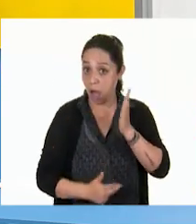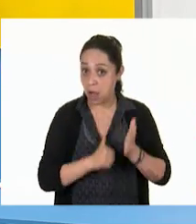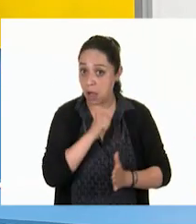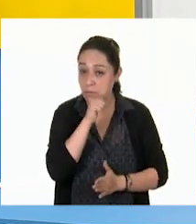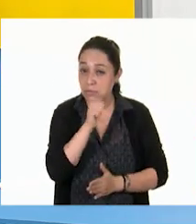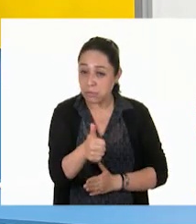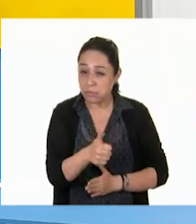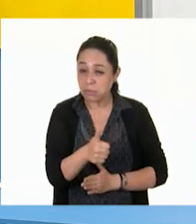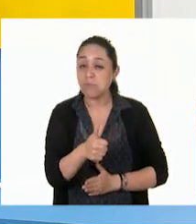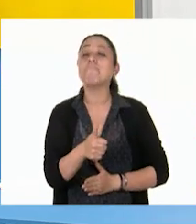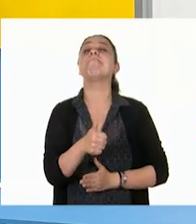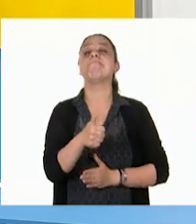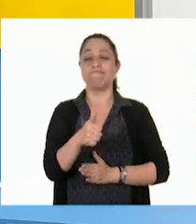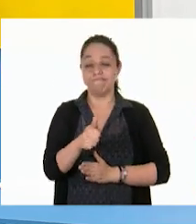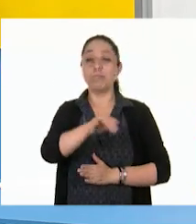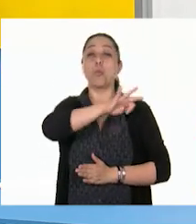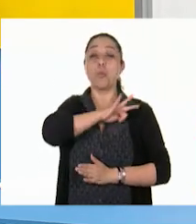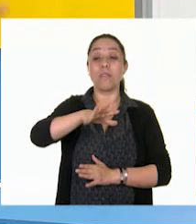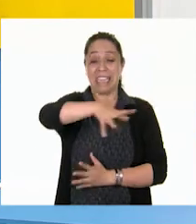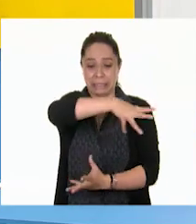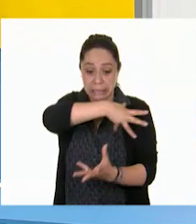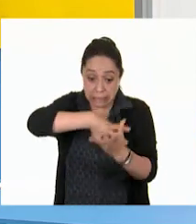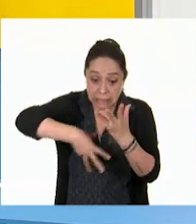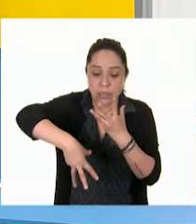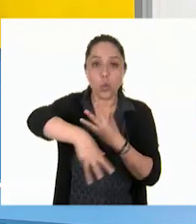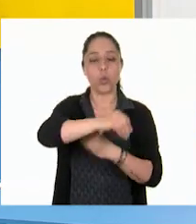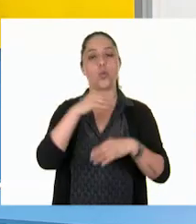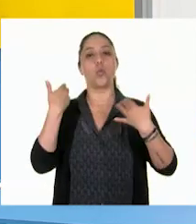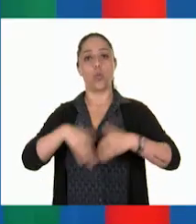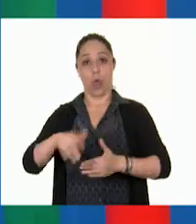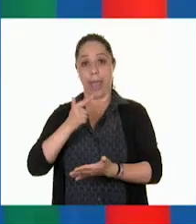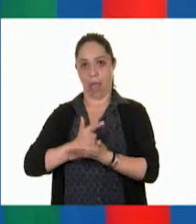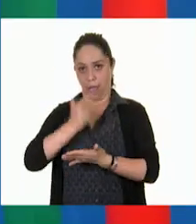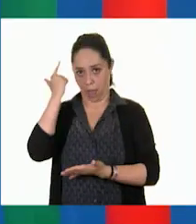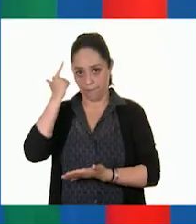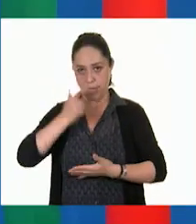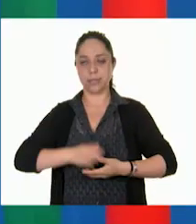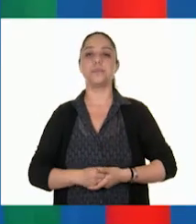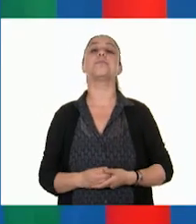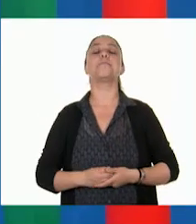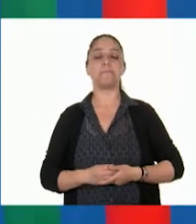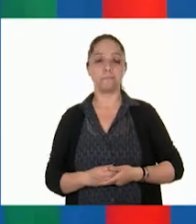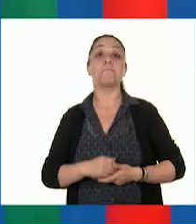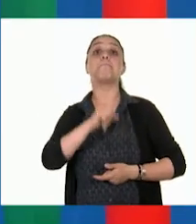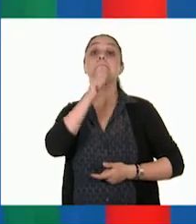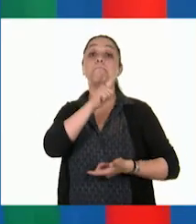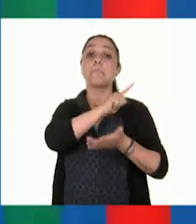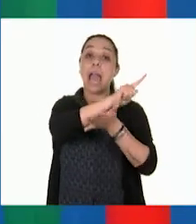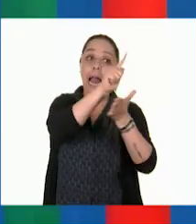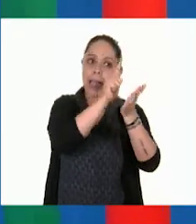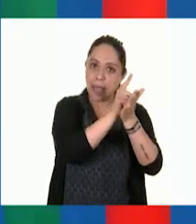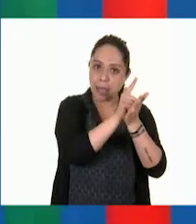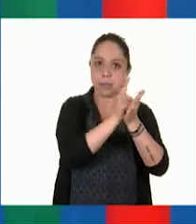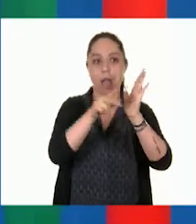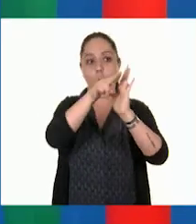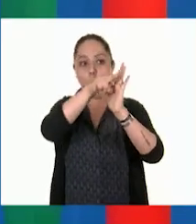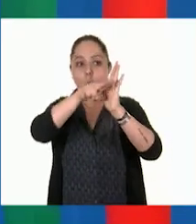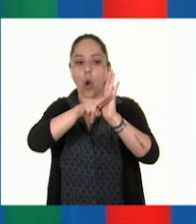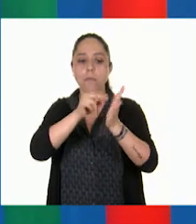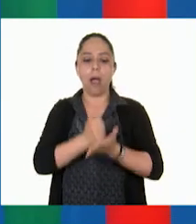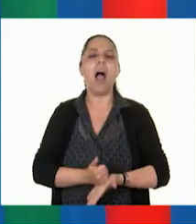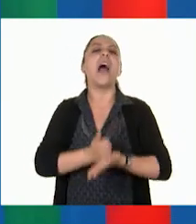respetarlas puede traer consecuencias muy severas. Sí, además, las leyes y las normas nos ayudan a llevar